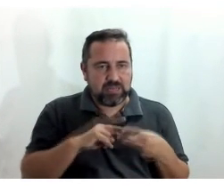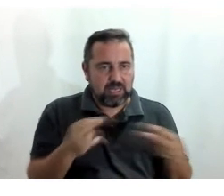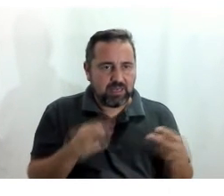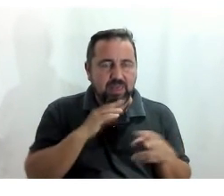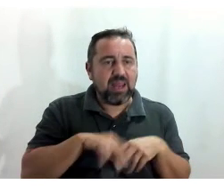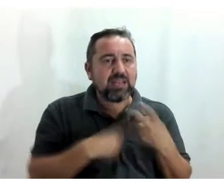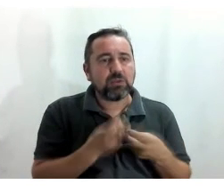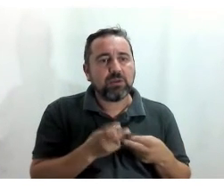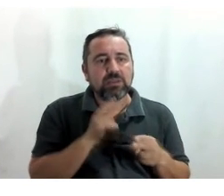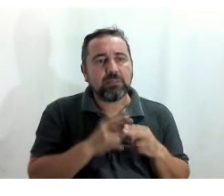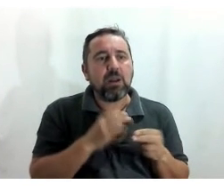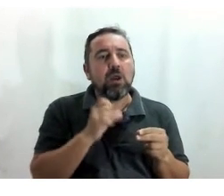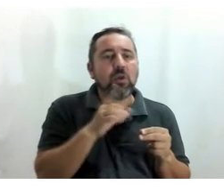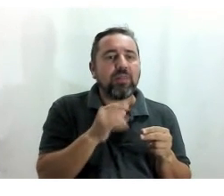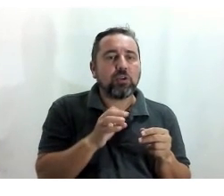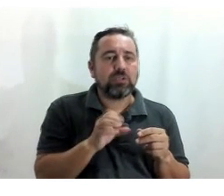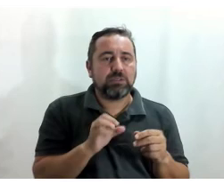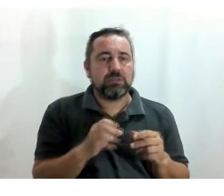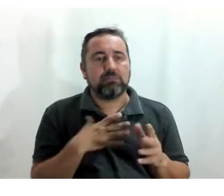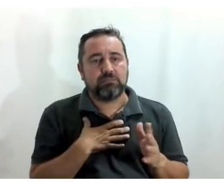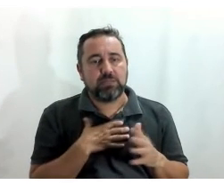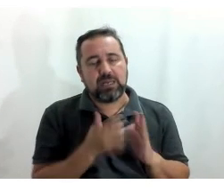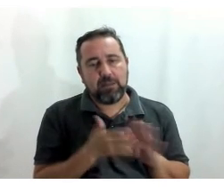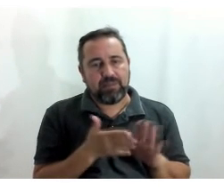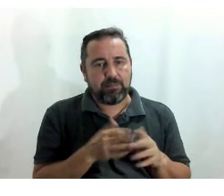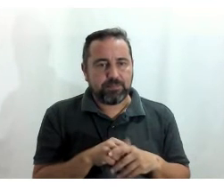restauración de la celocitosis rápida de vesícula.